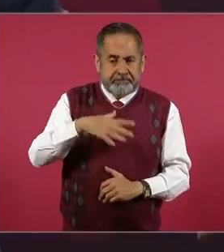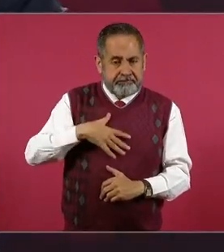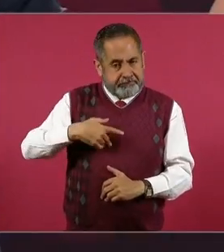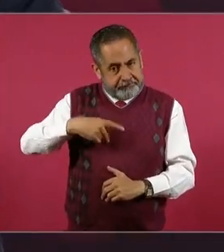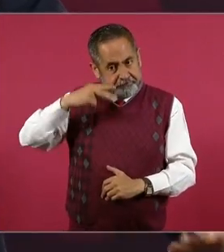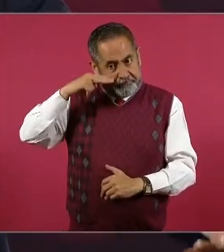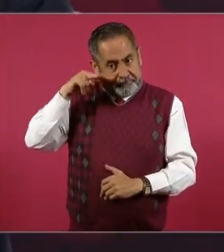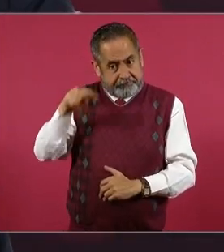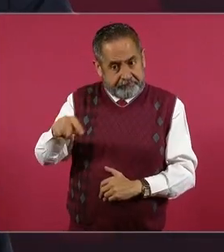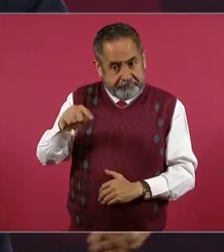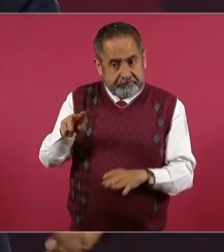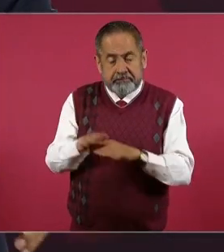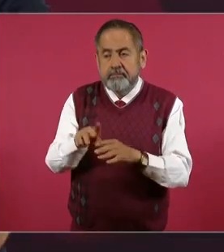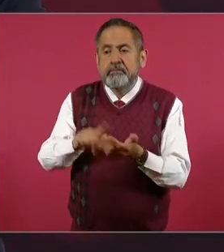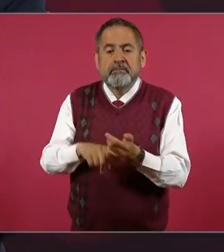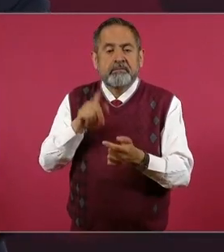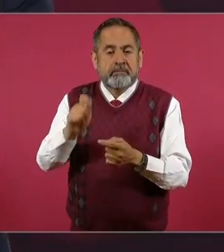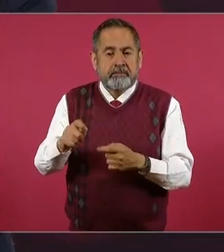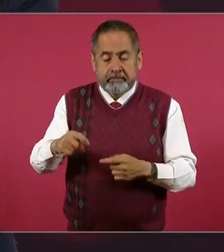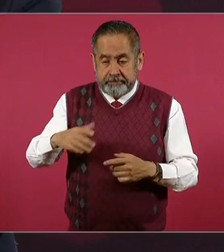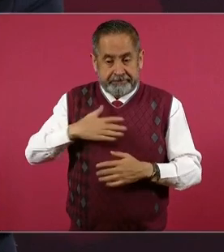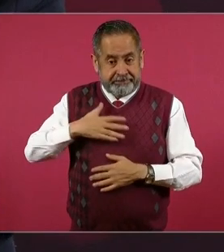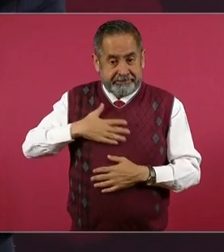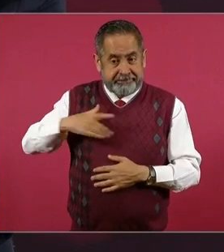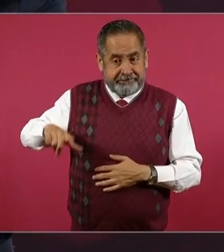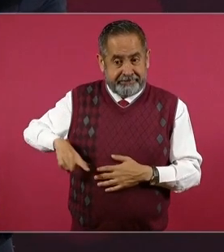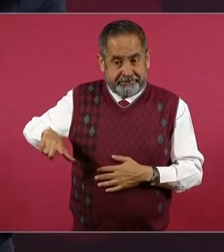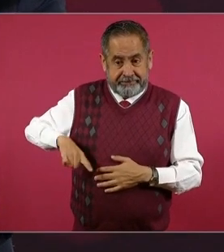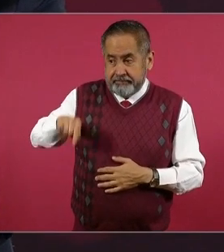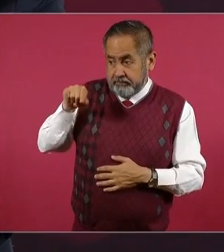exaltado durante el gobierno